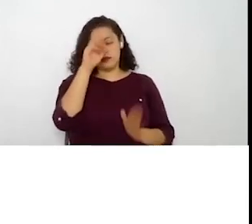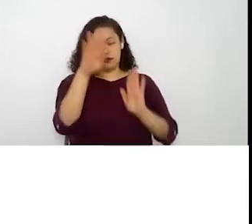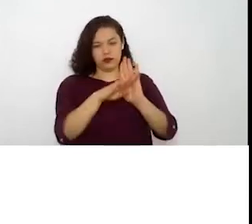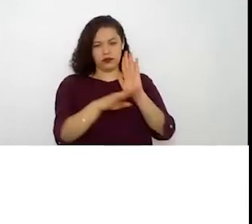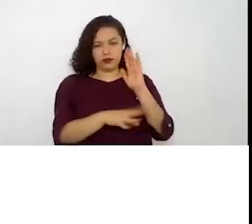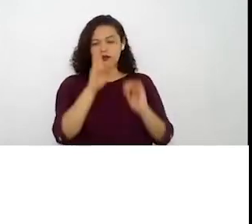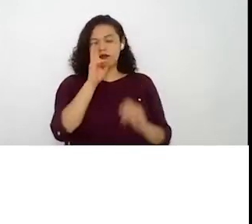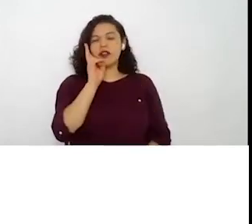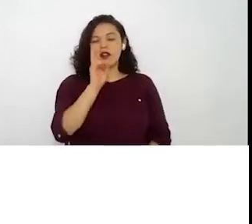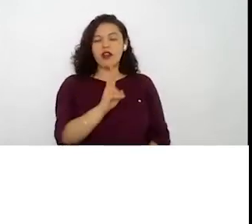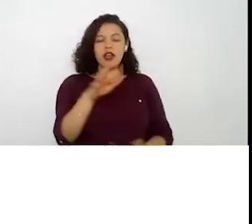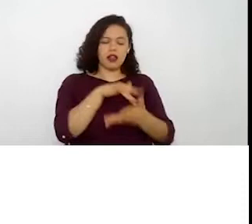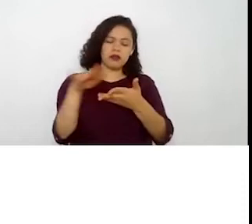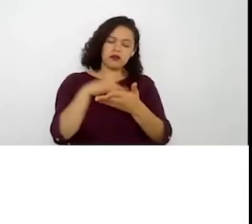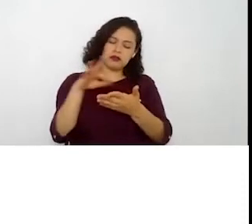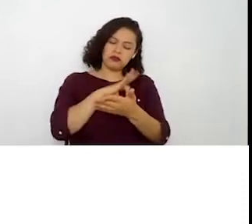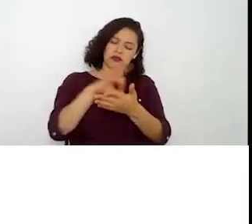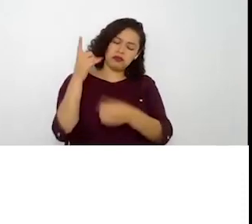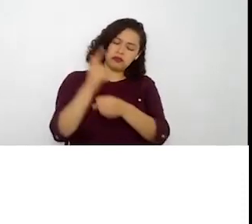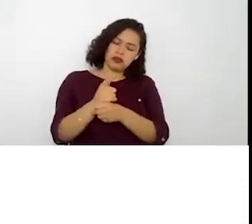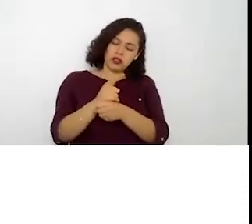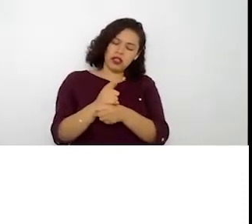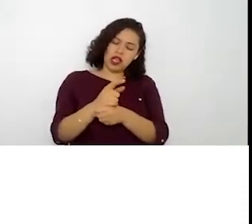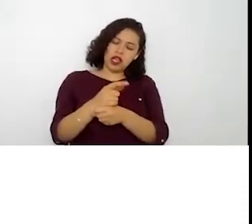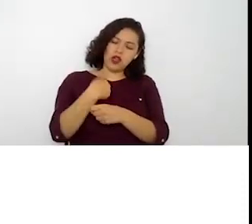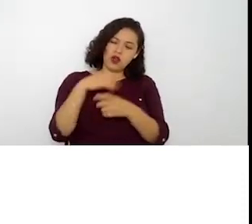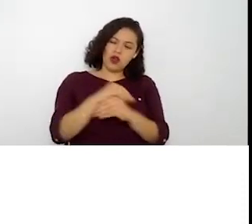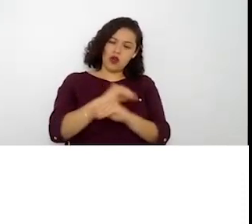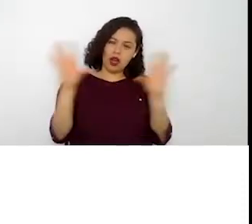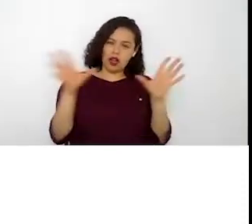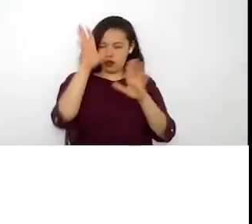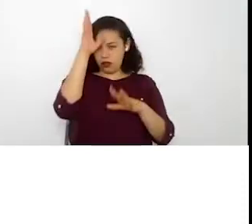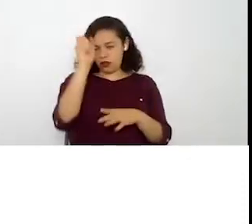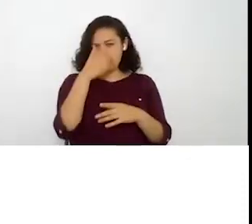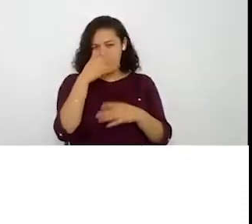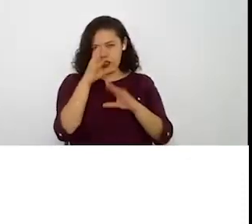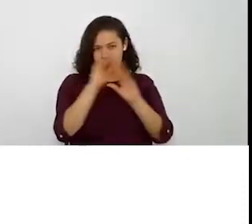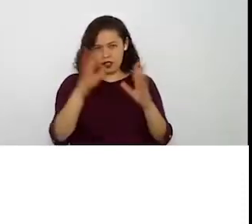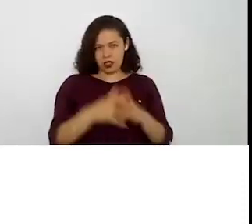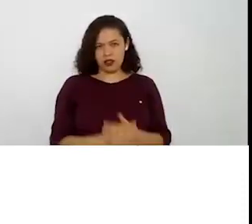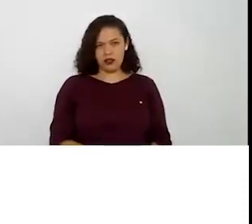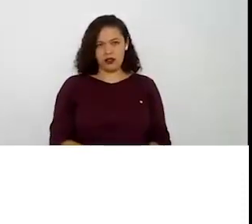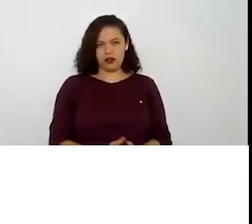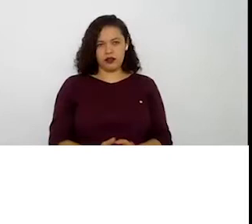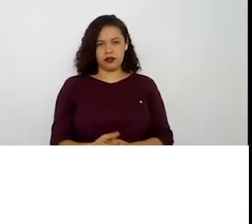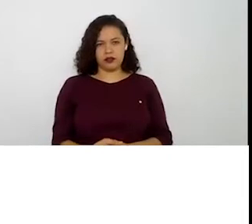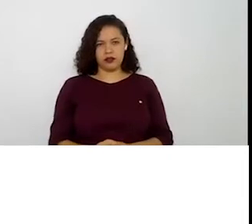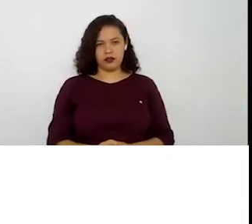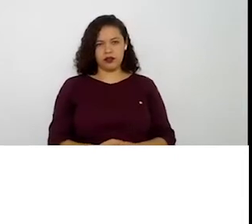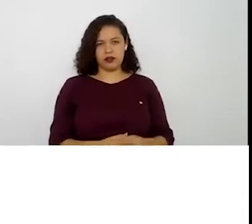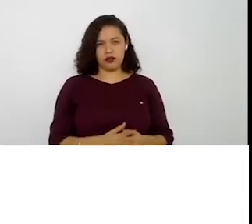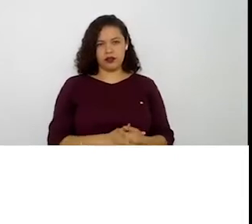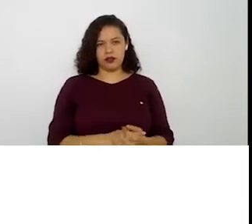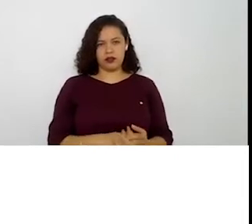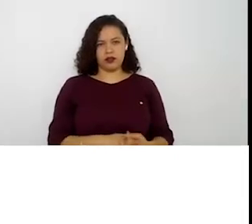poder leer y este tener Claridad en estos conceptos ahora me regreso a que la población